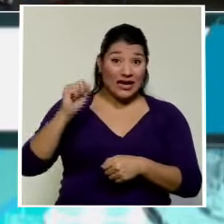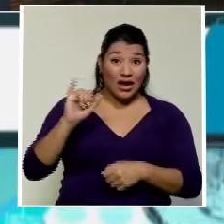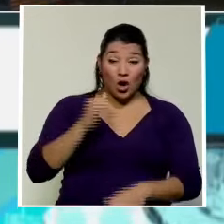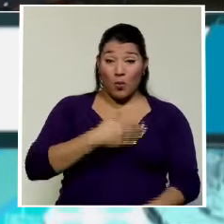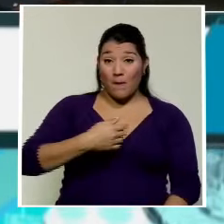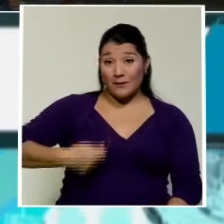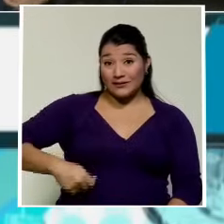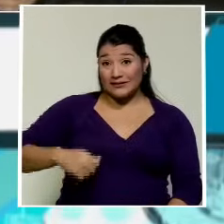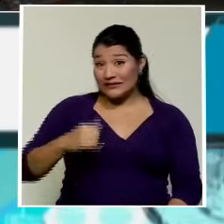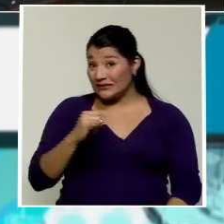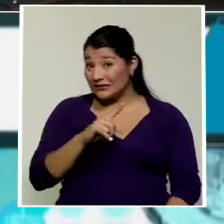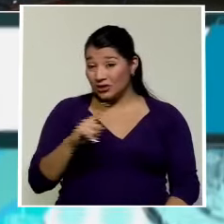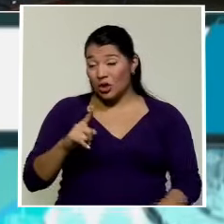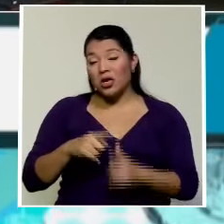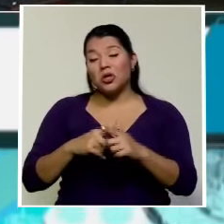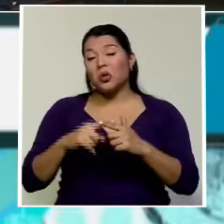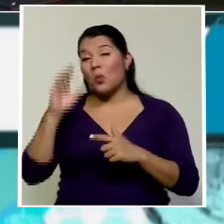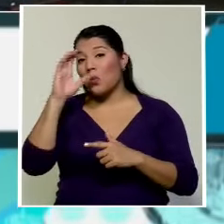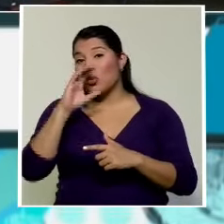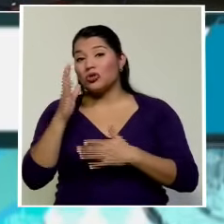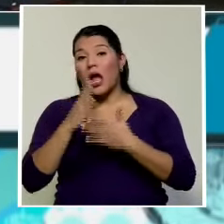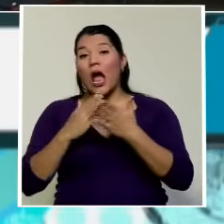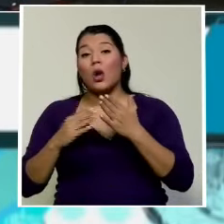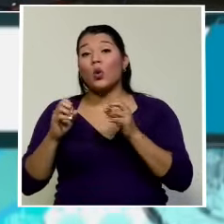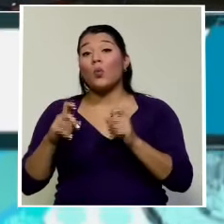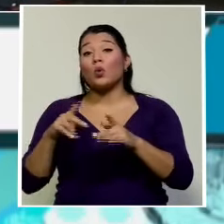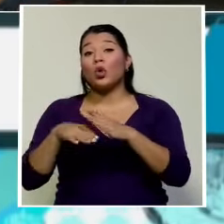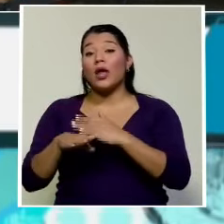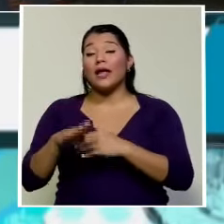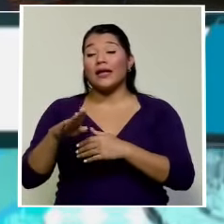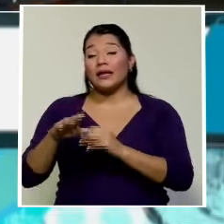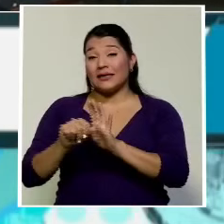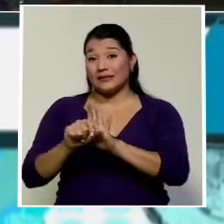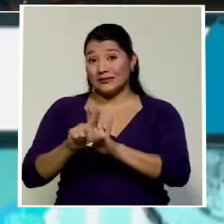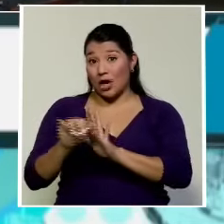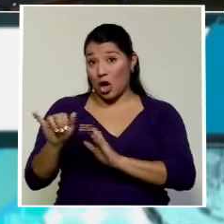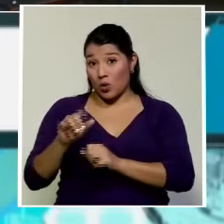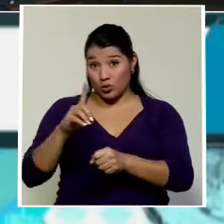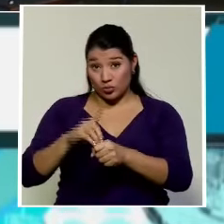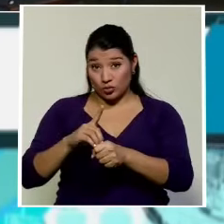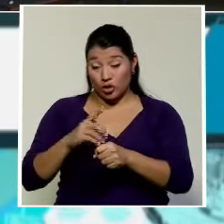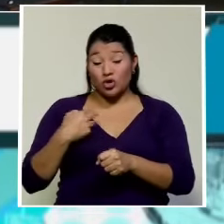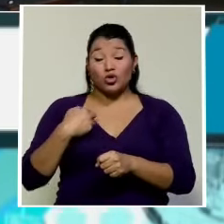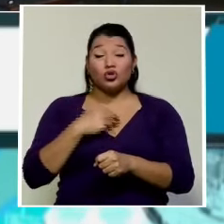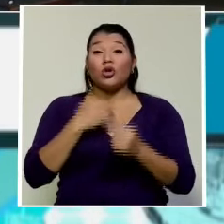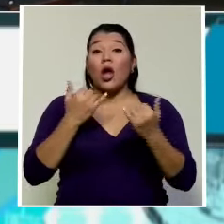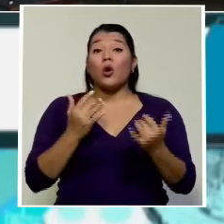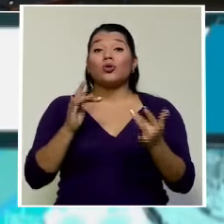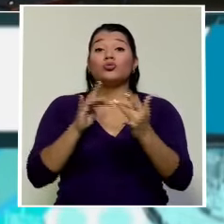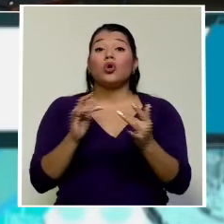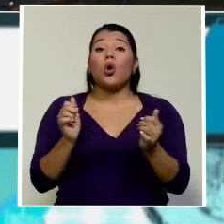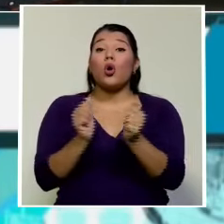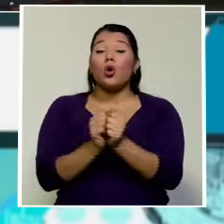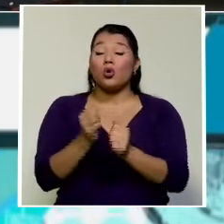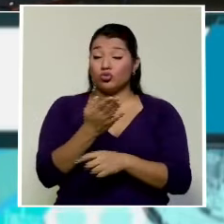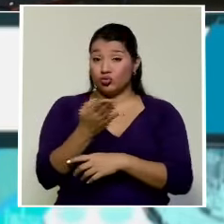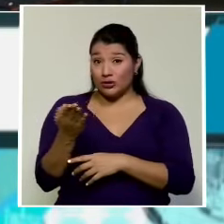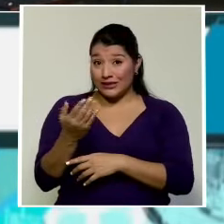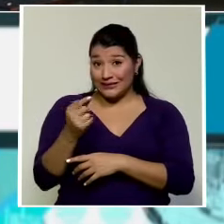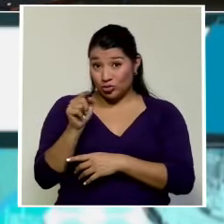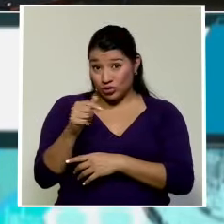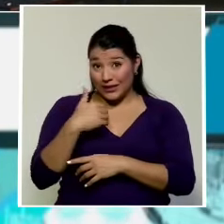República o buscando algún puesto en el primer poder de la República. Con esta información vamos a regresar con ustedes que tienen muchísimo más en